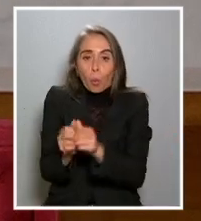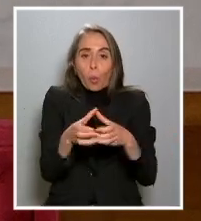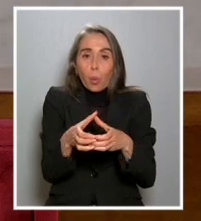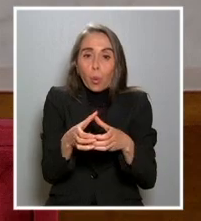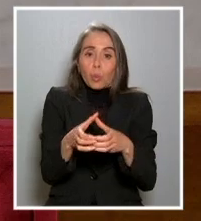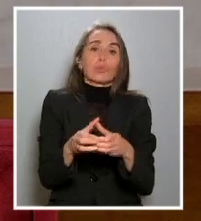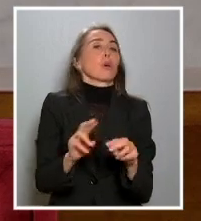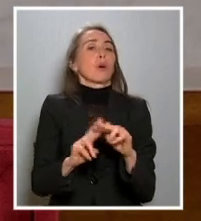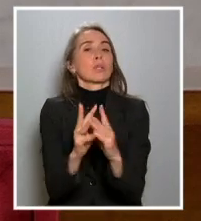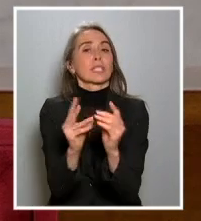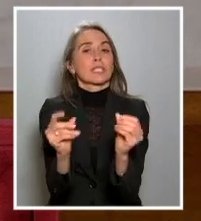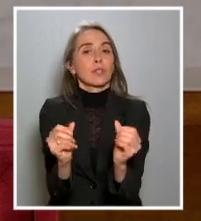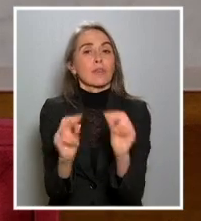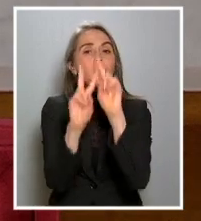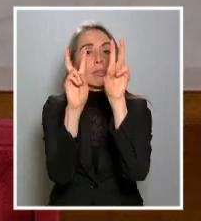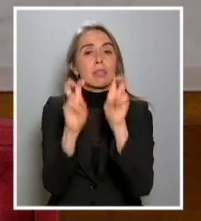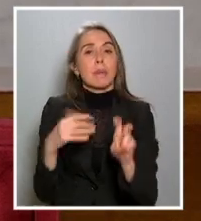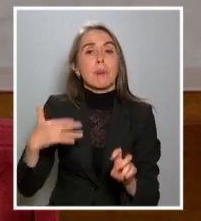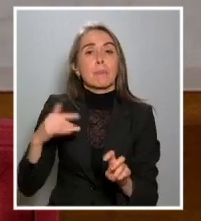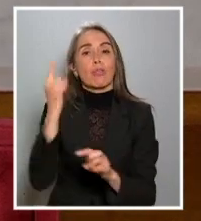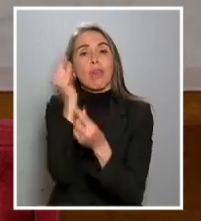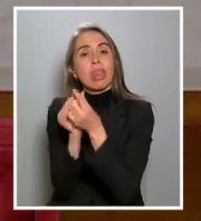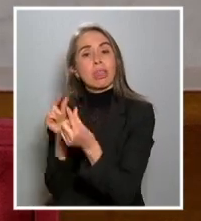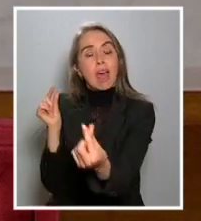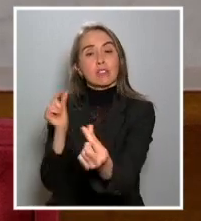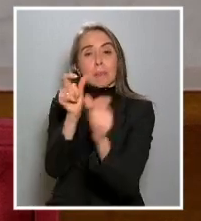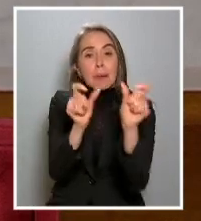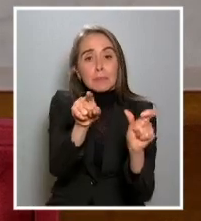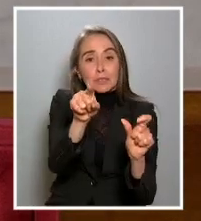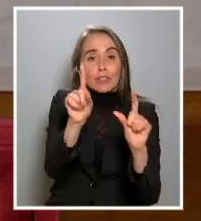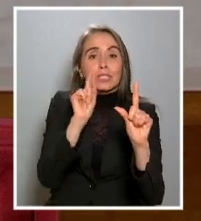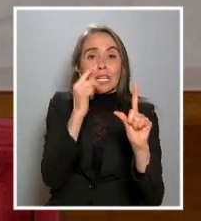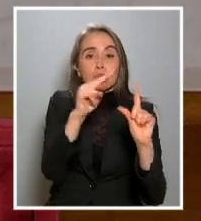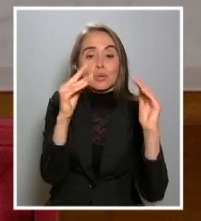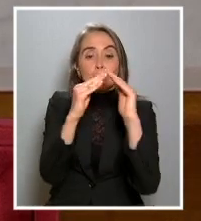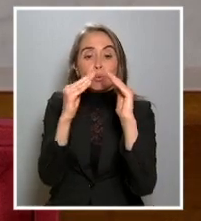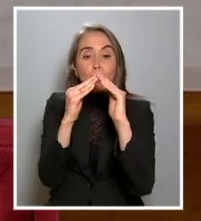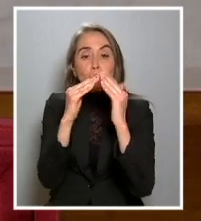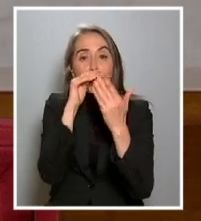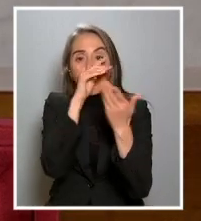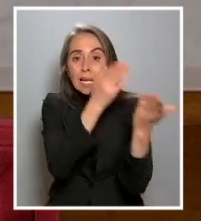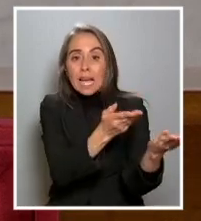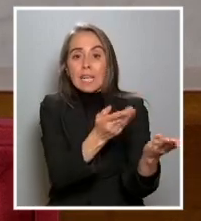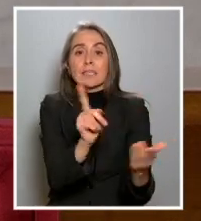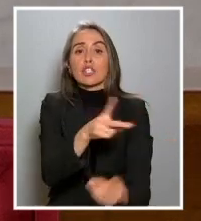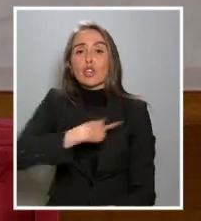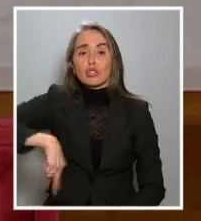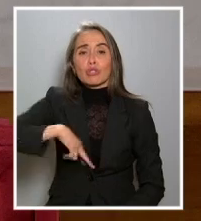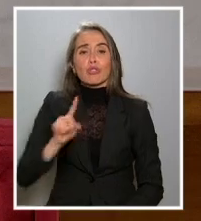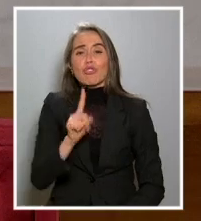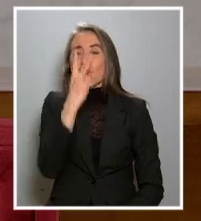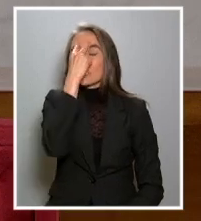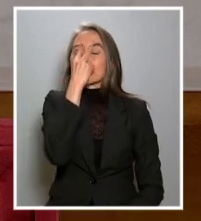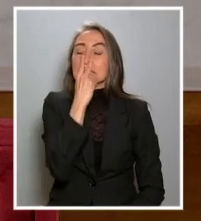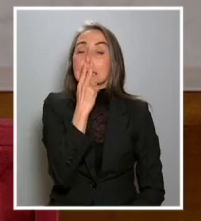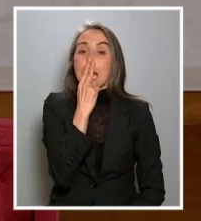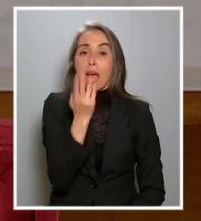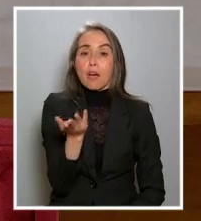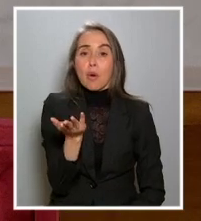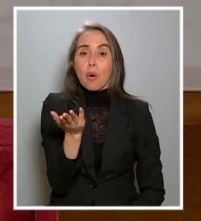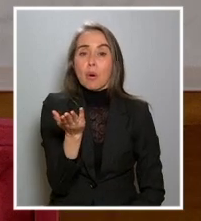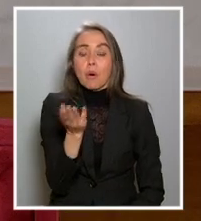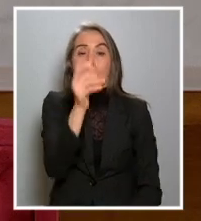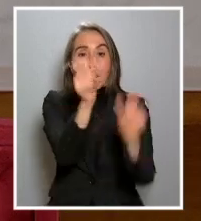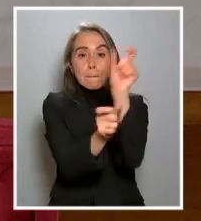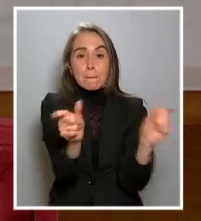resolver los temas de importancia nacional para quienes están en su casa. No seamos ciegos. Si